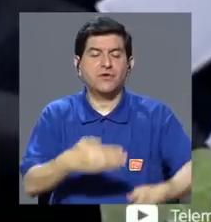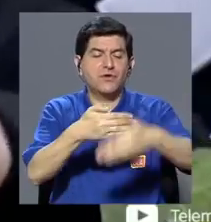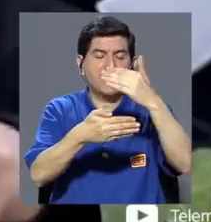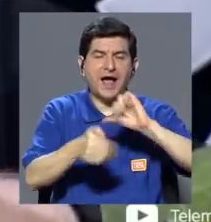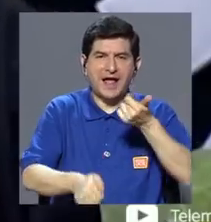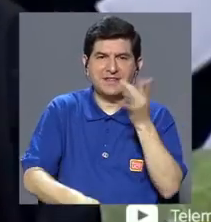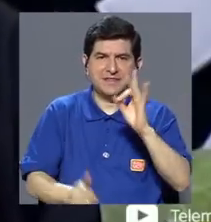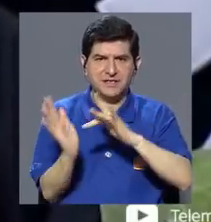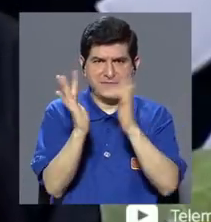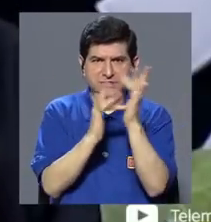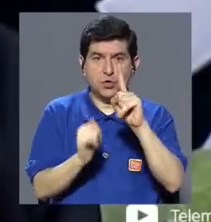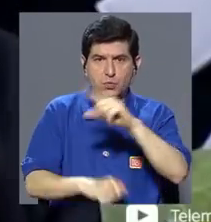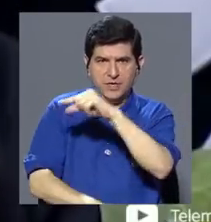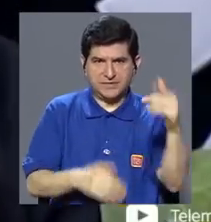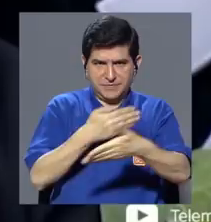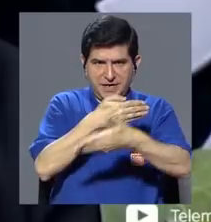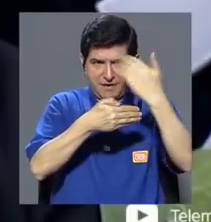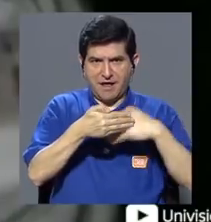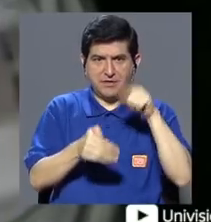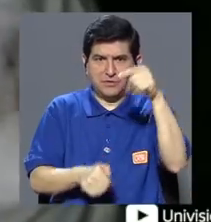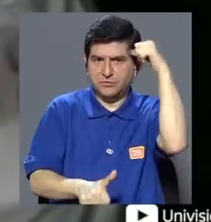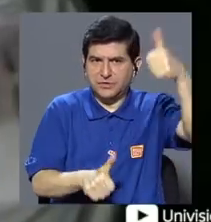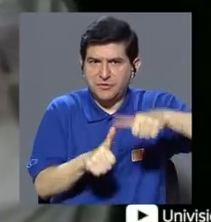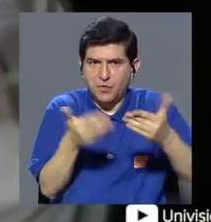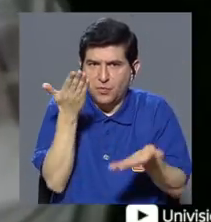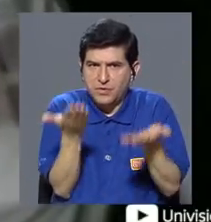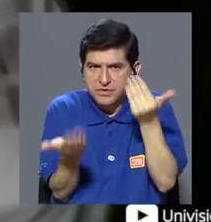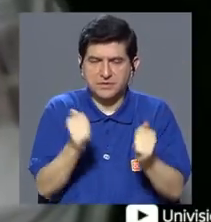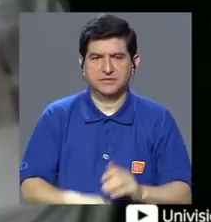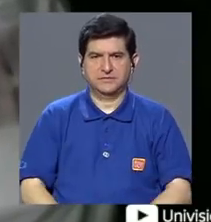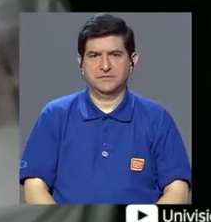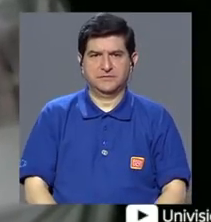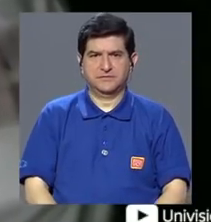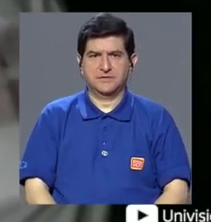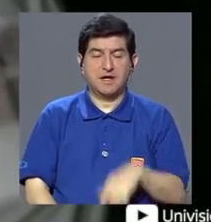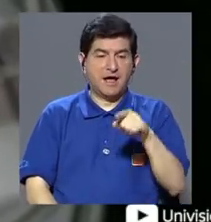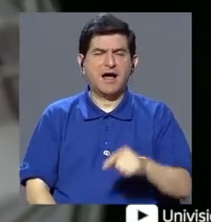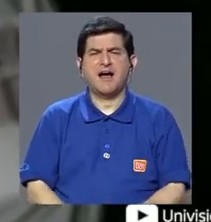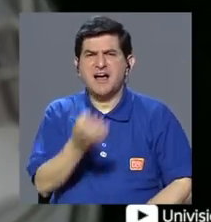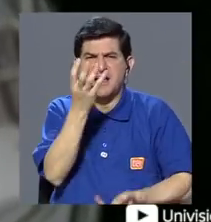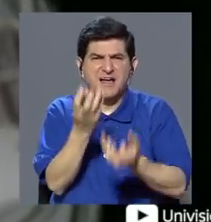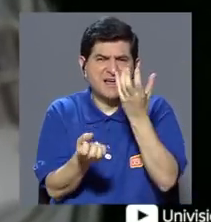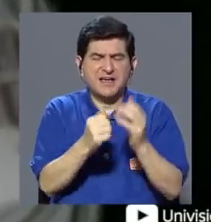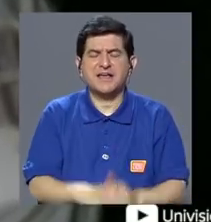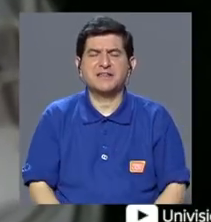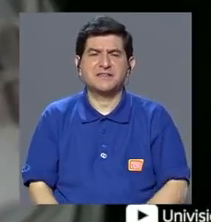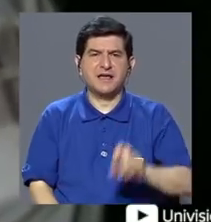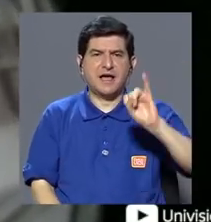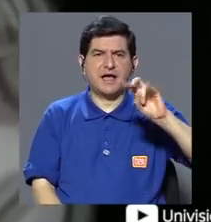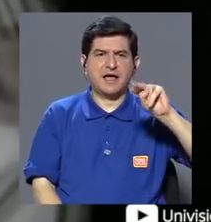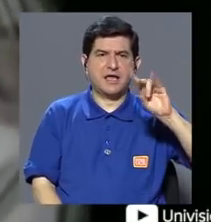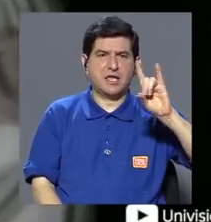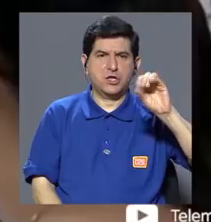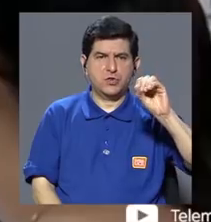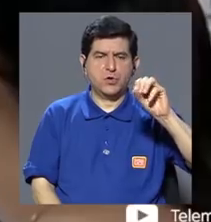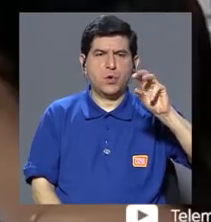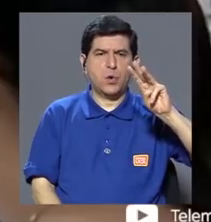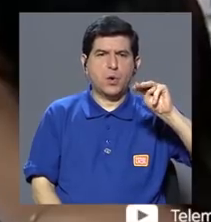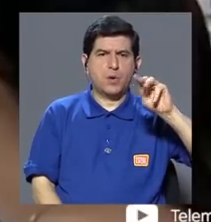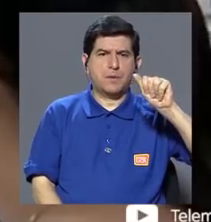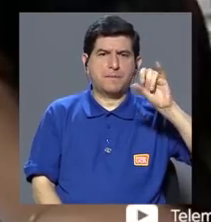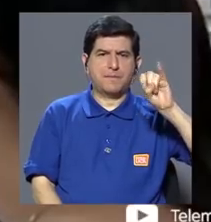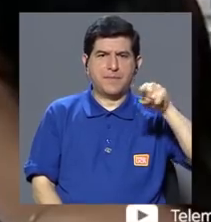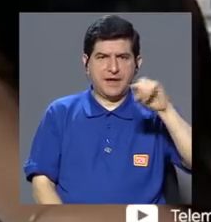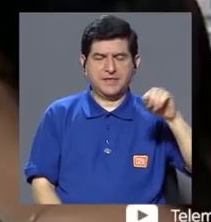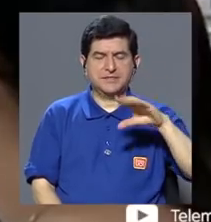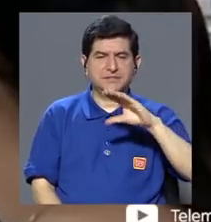18 de abril una semana antes no sé si ustedes recuerdan a la quema del indio maíz y se hizo